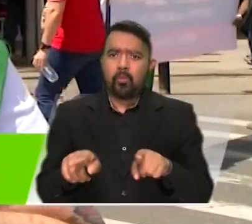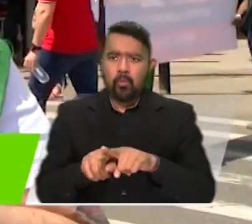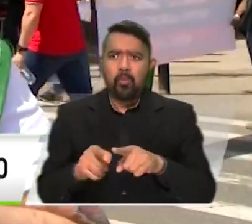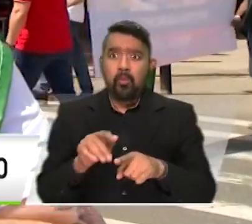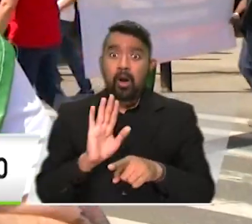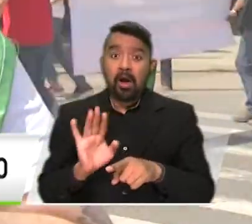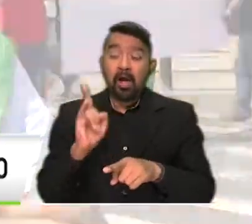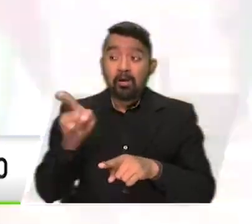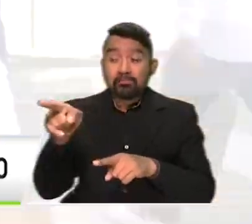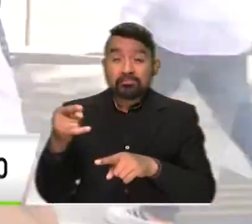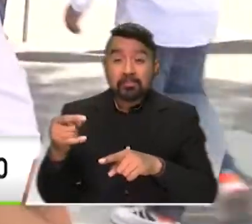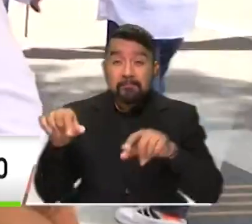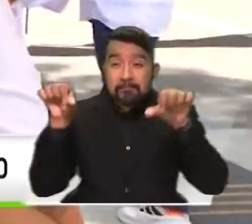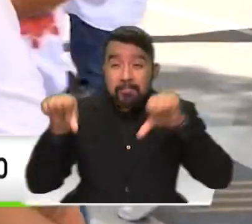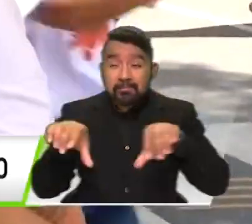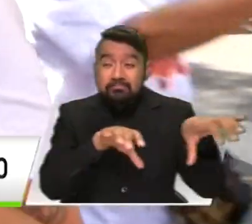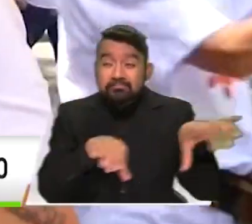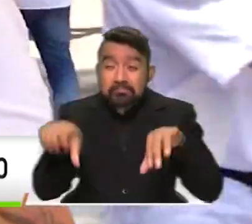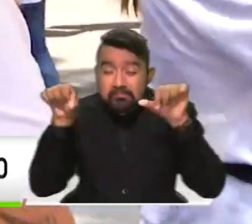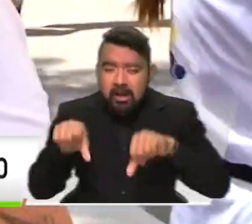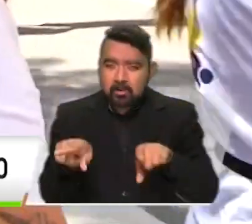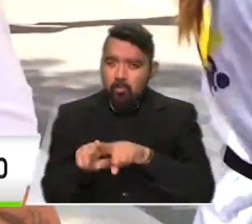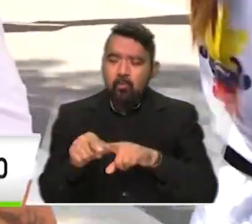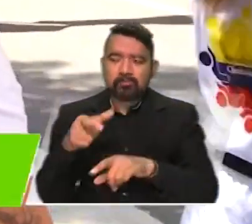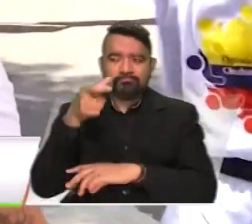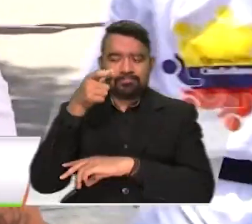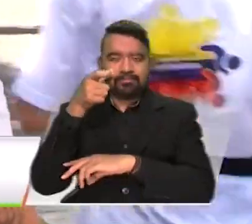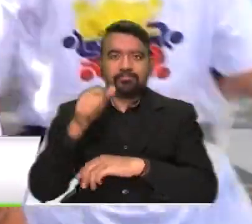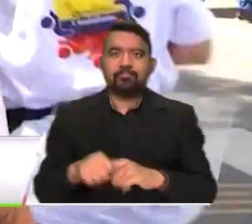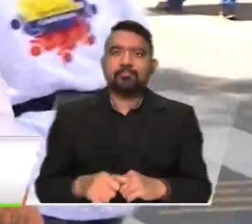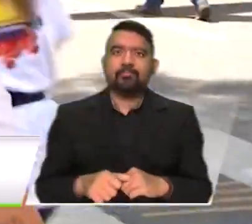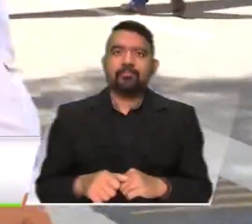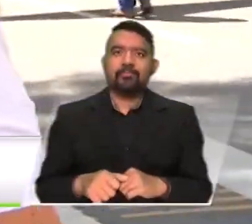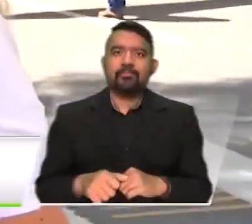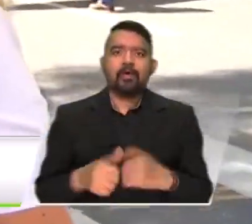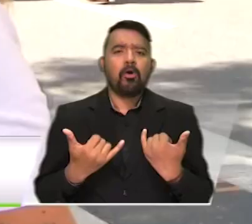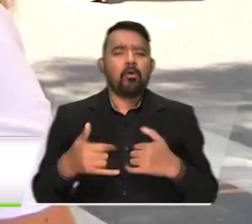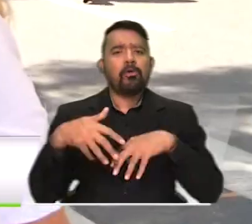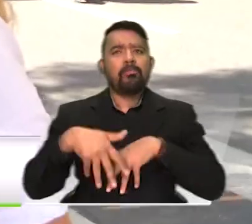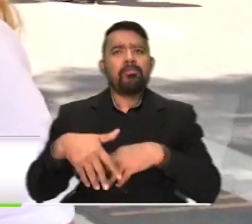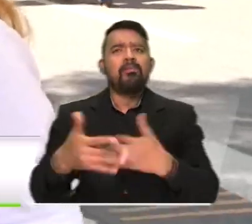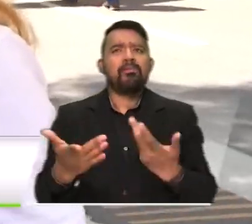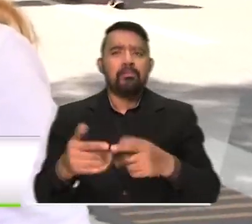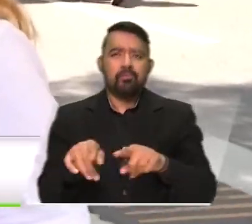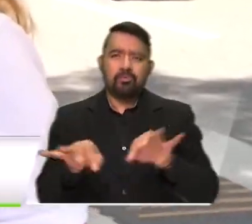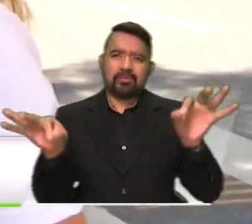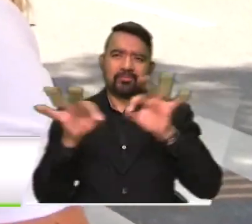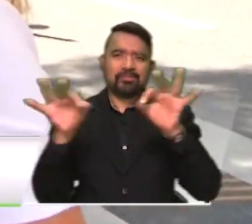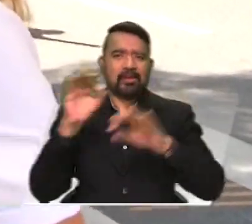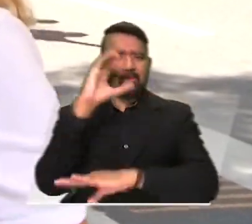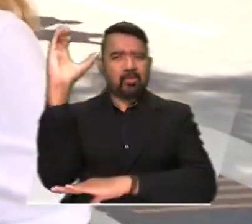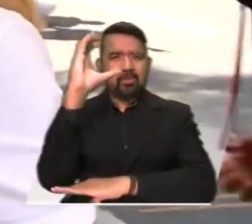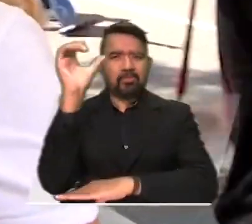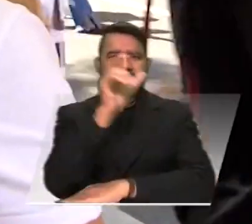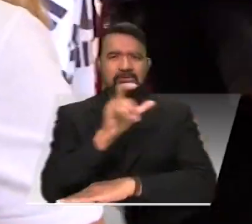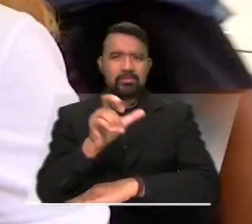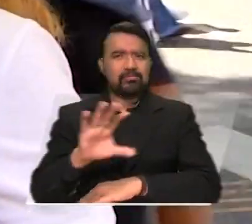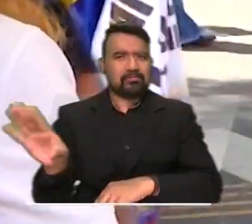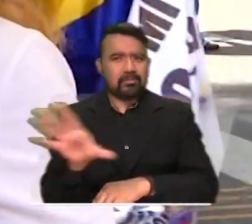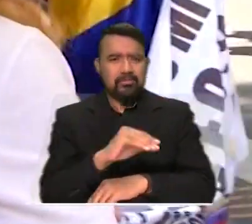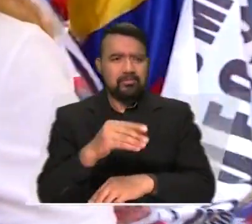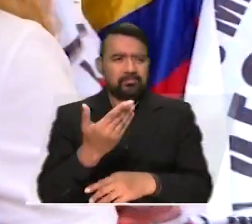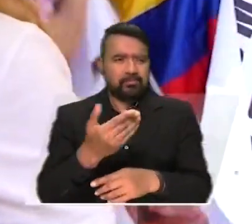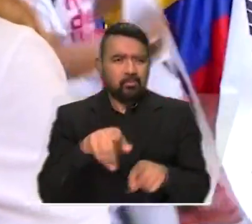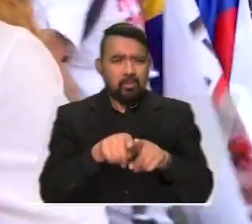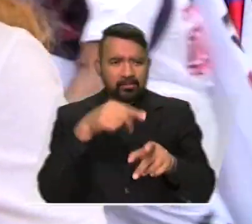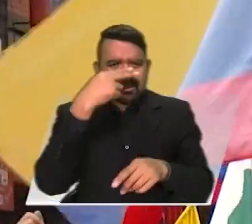hacerle control político. Por Colombia, por mis hijos, por mi familia, por todos los que vivimos acá y los